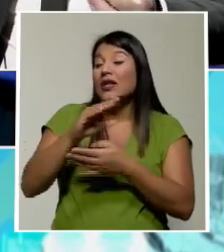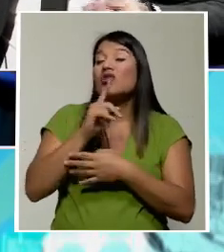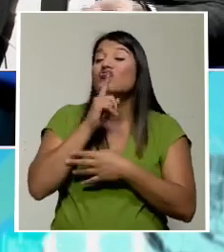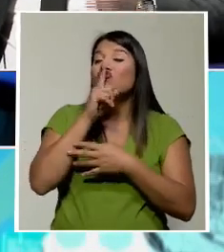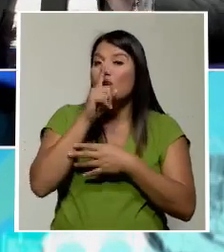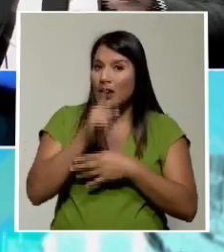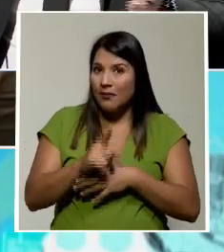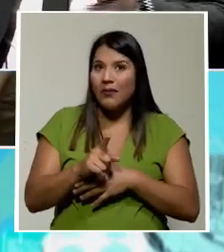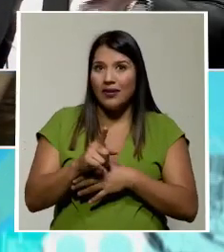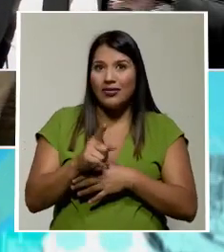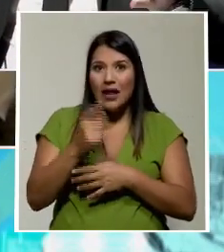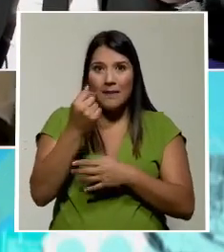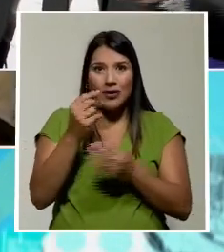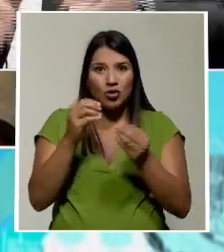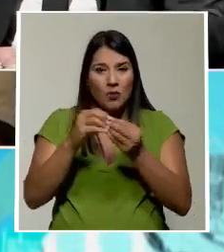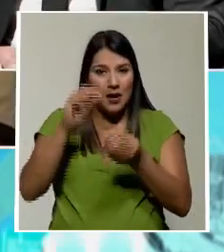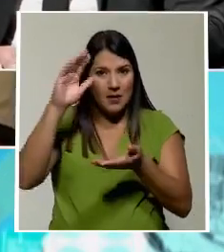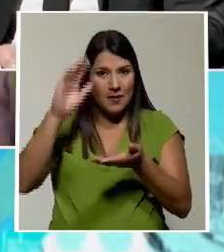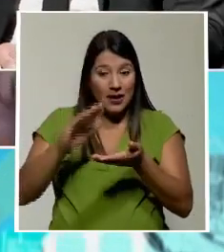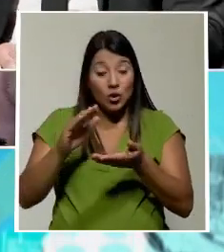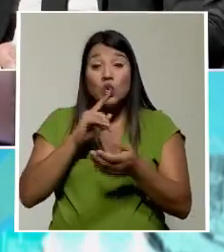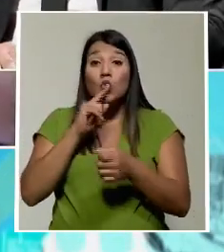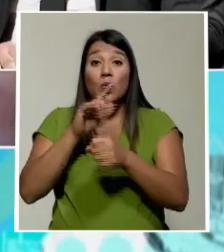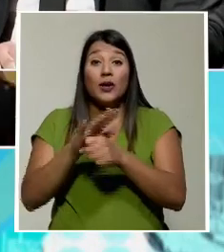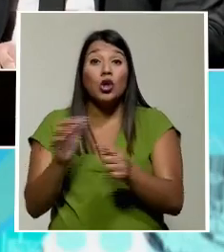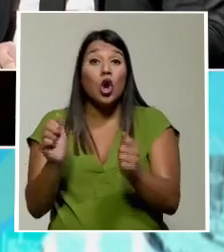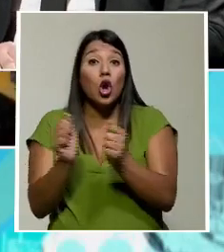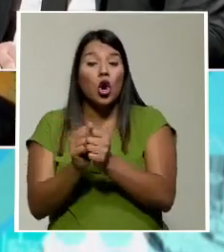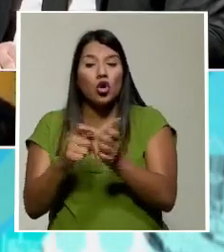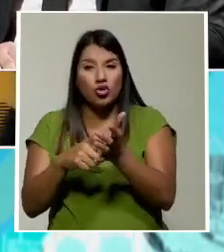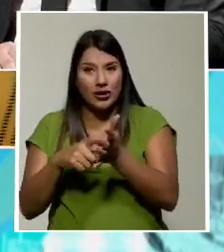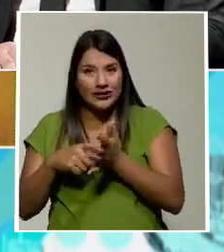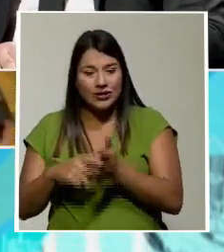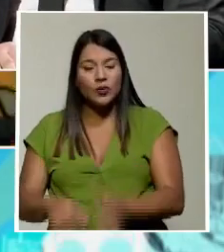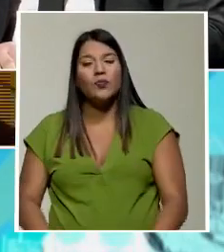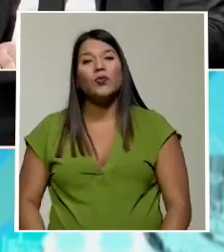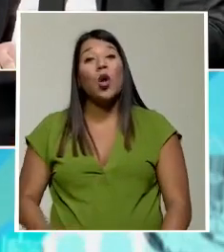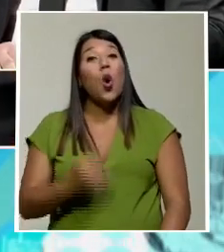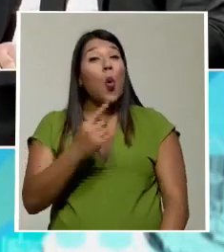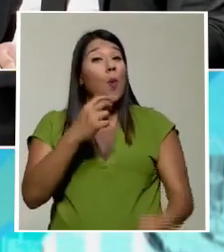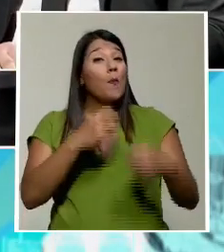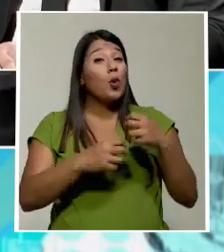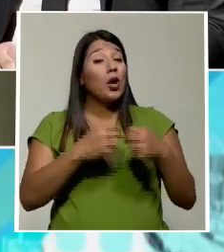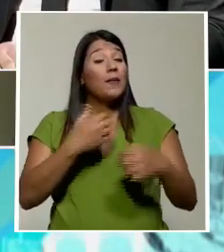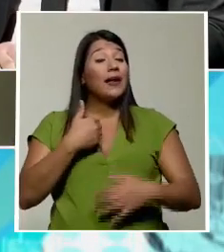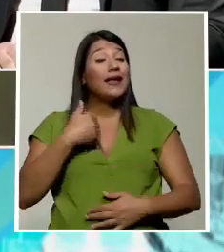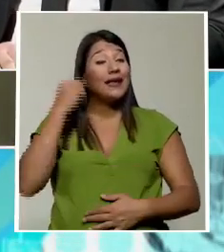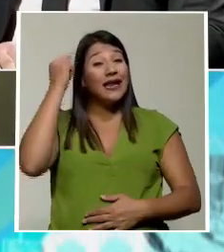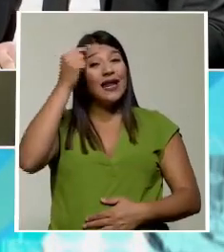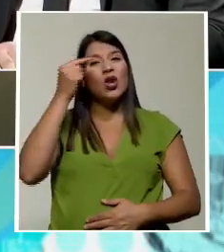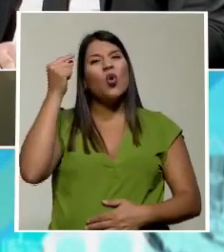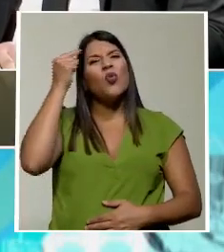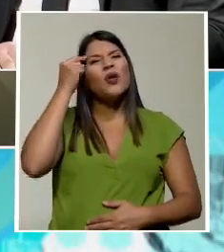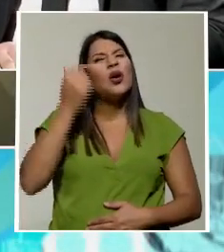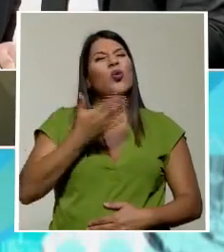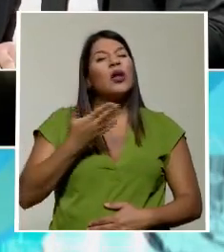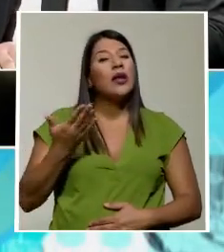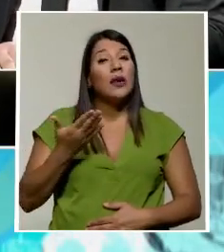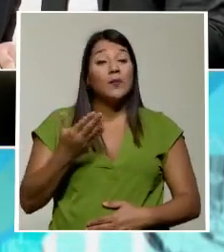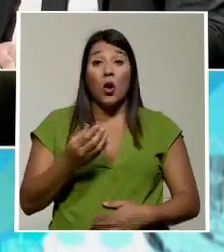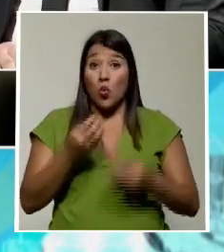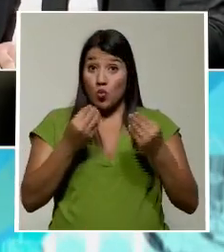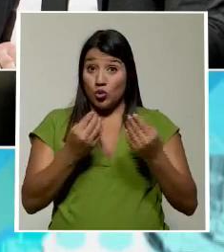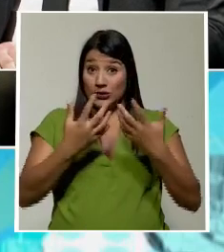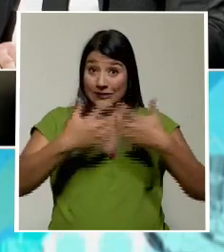costo posible las especificaciones que se le están pidiendo. Un problema típico en el Estado es que muchos oferentes